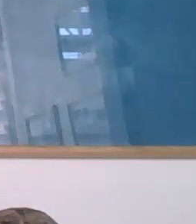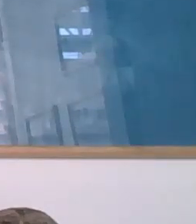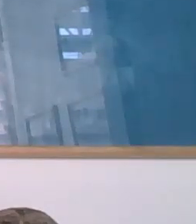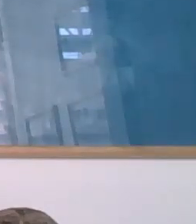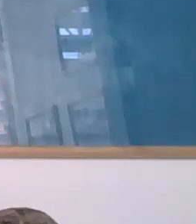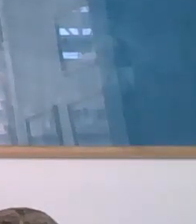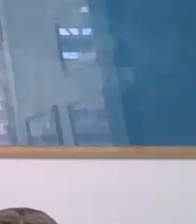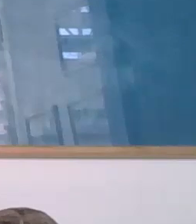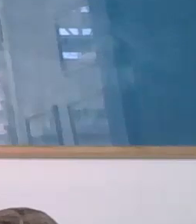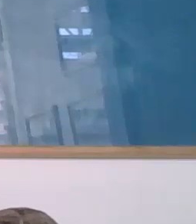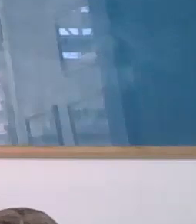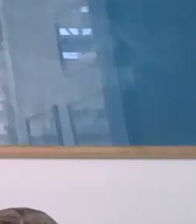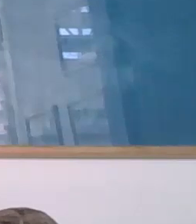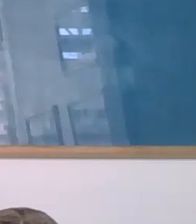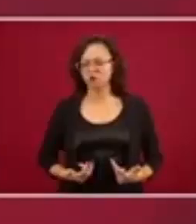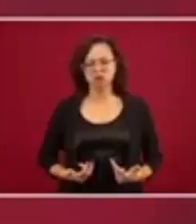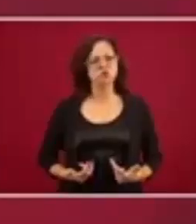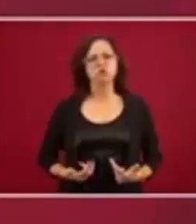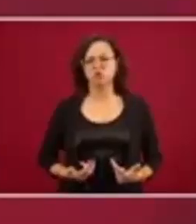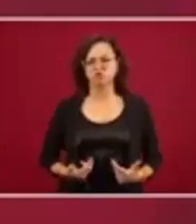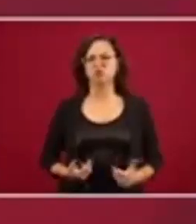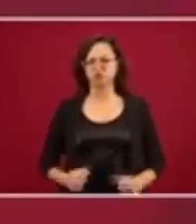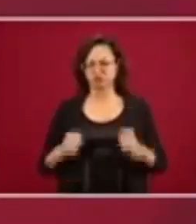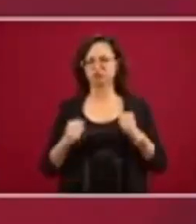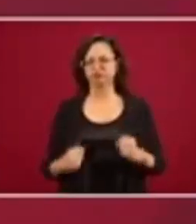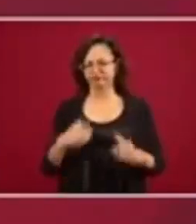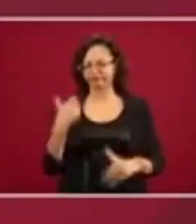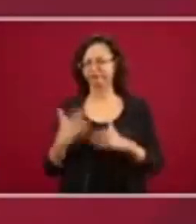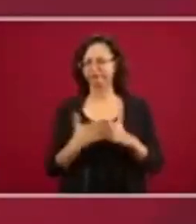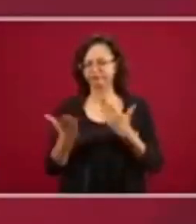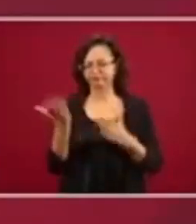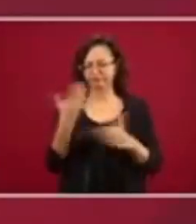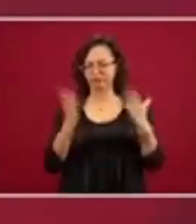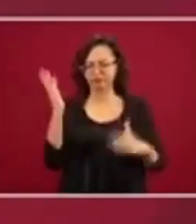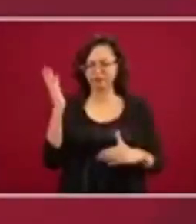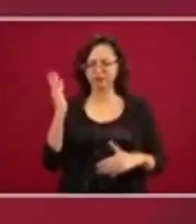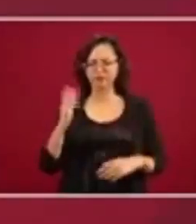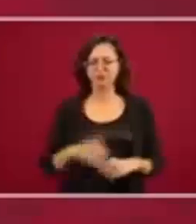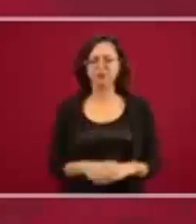esta canción, Esto pasará. Les comentaba yo que una amiga